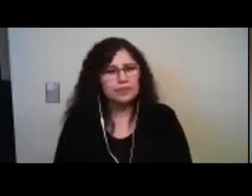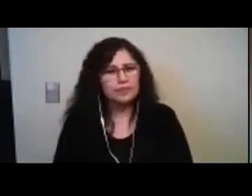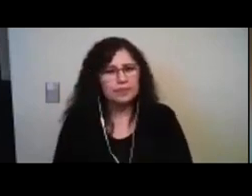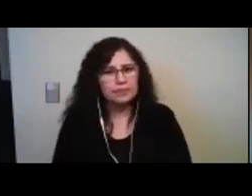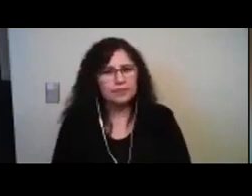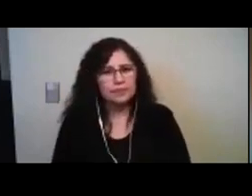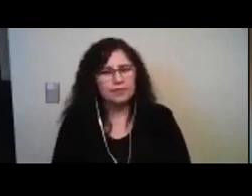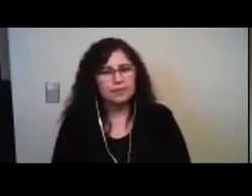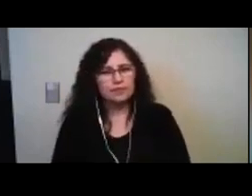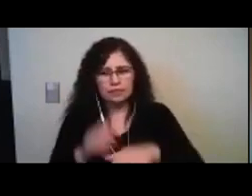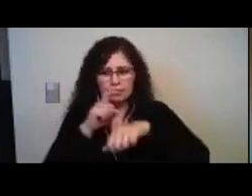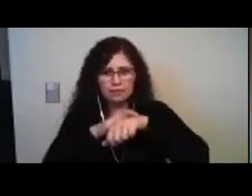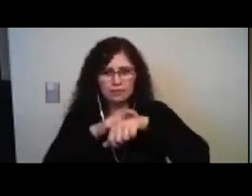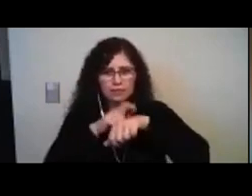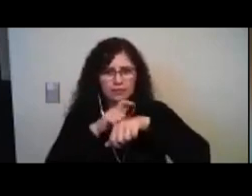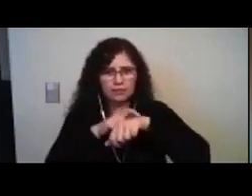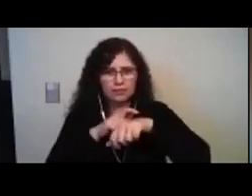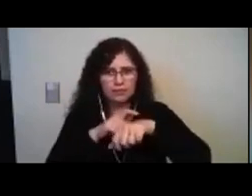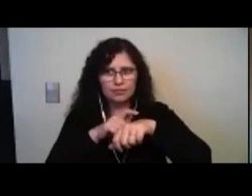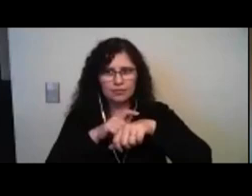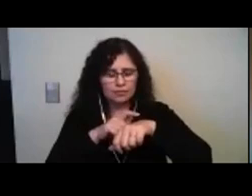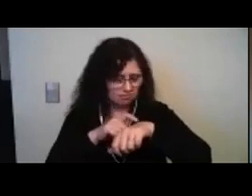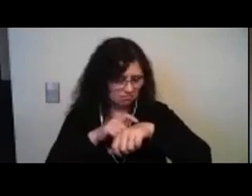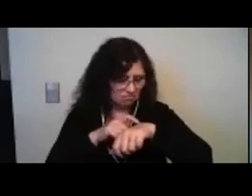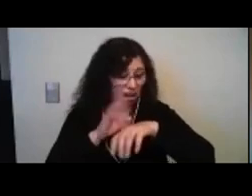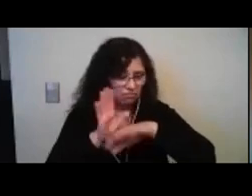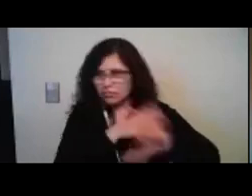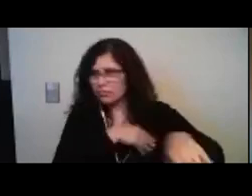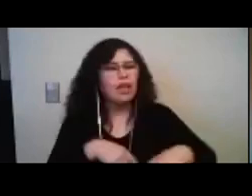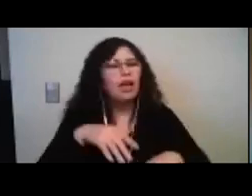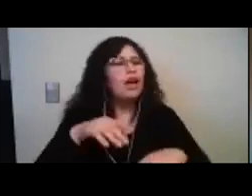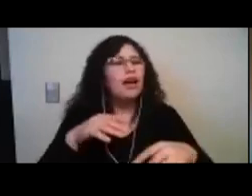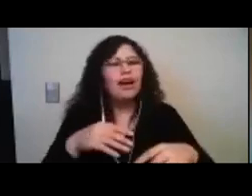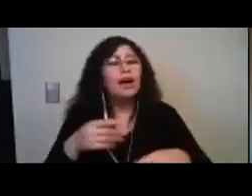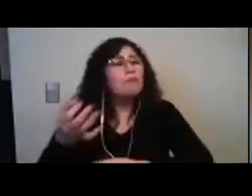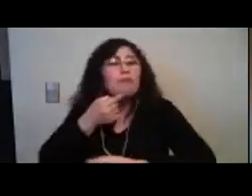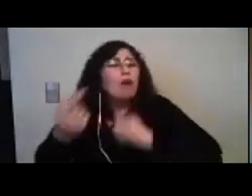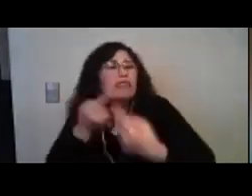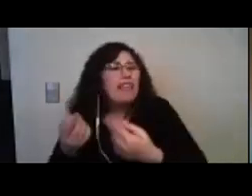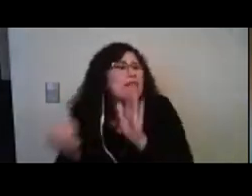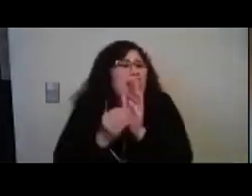Mi reloj comienza. ¿Algo más le iba a contar? Si hay preguntas o dudas al respecto.